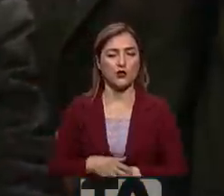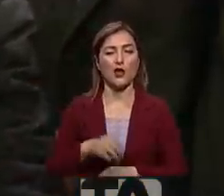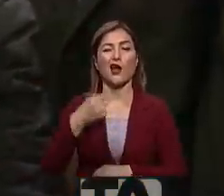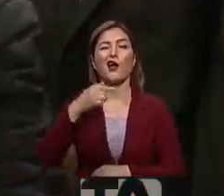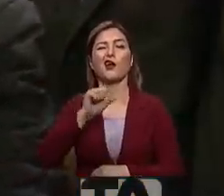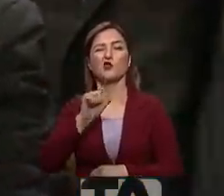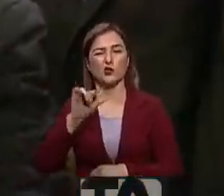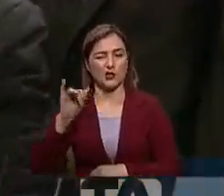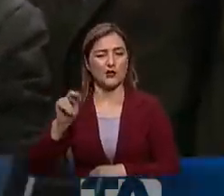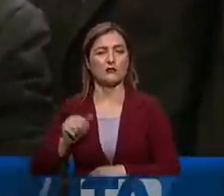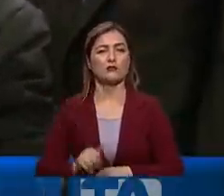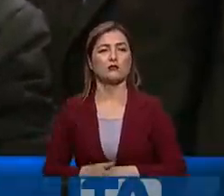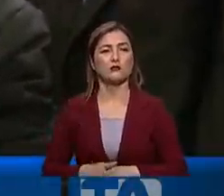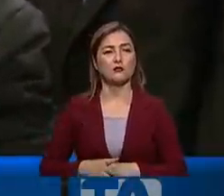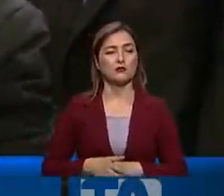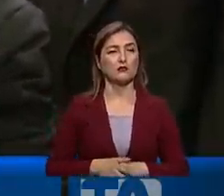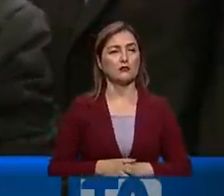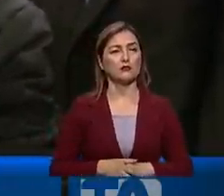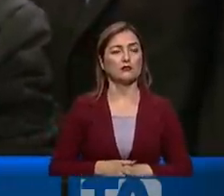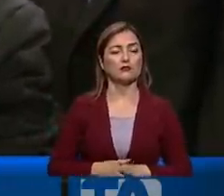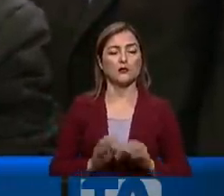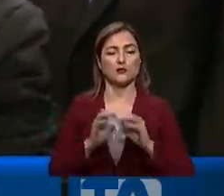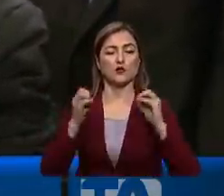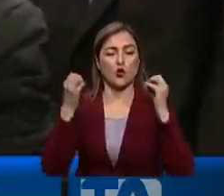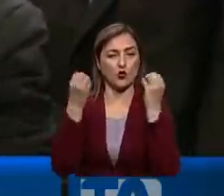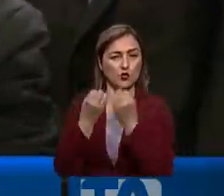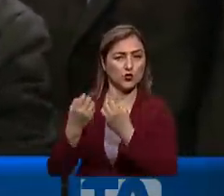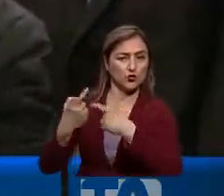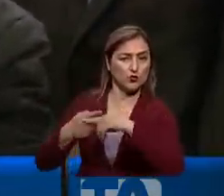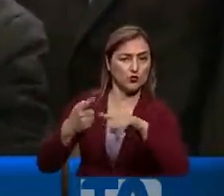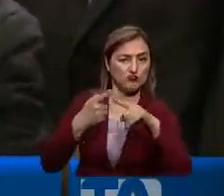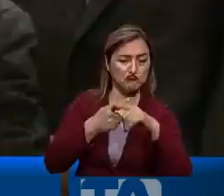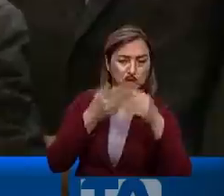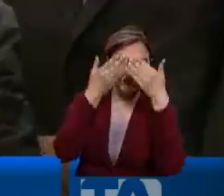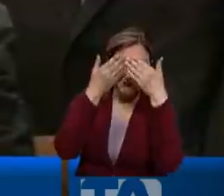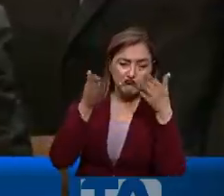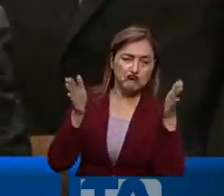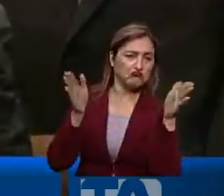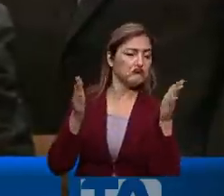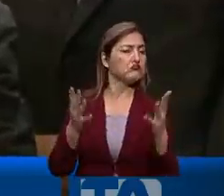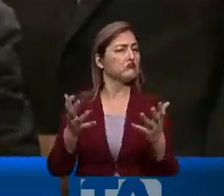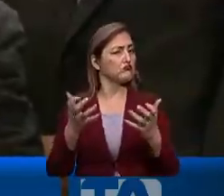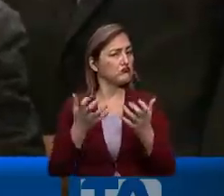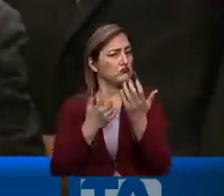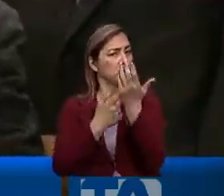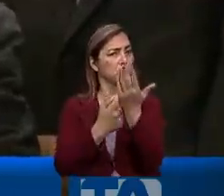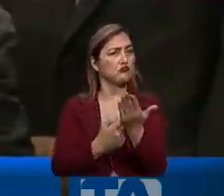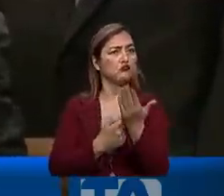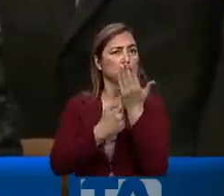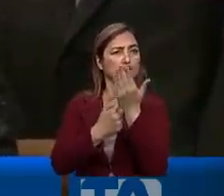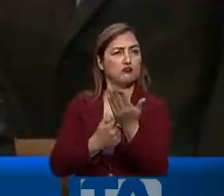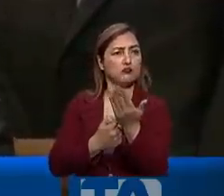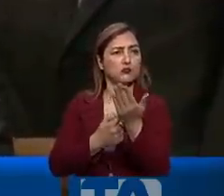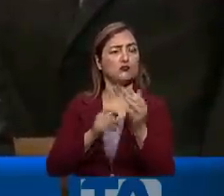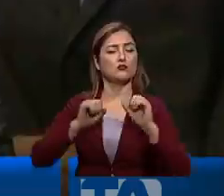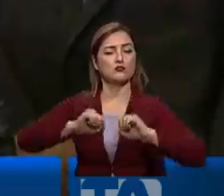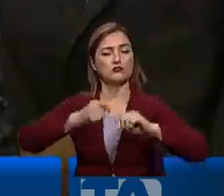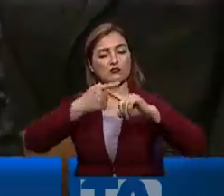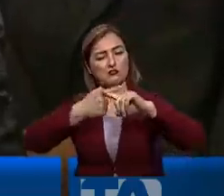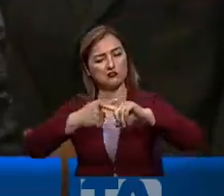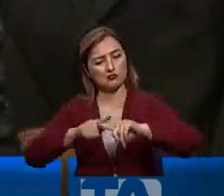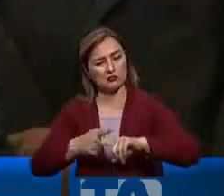apertura de las organizaciones para que se analice diferentes